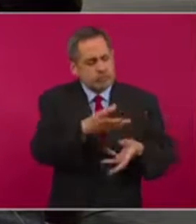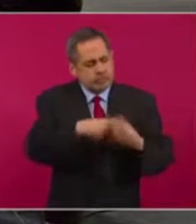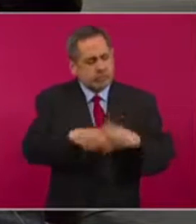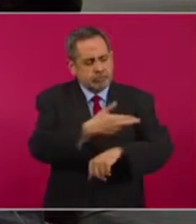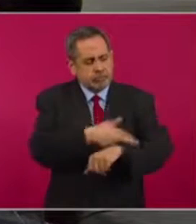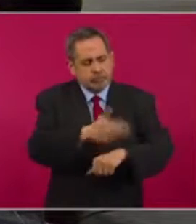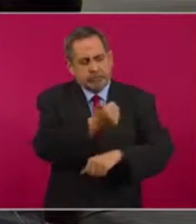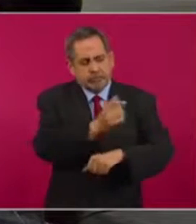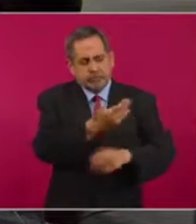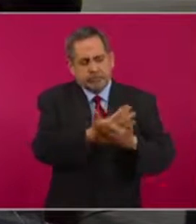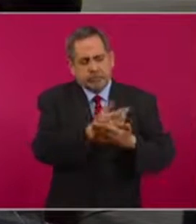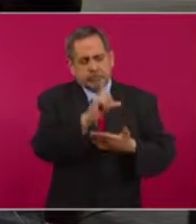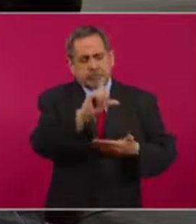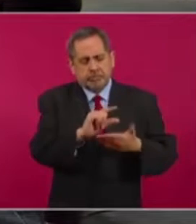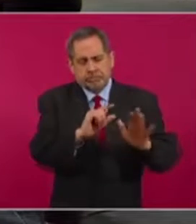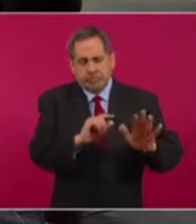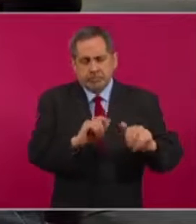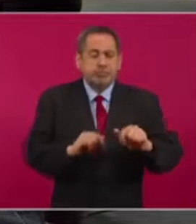antes de que